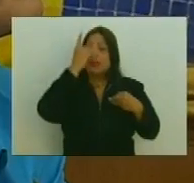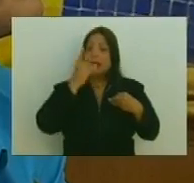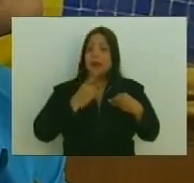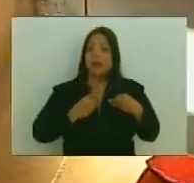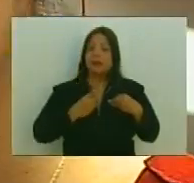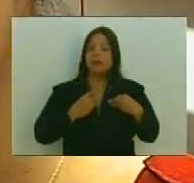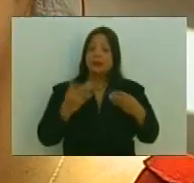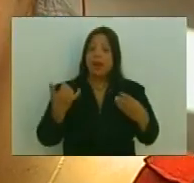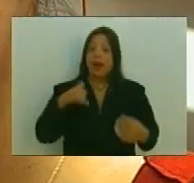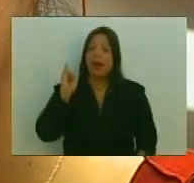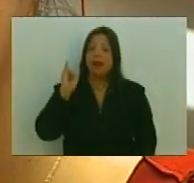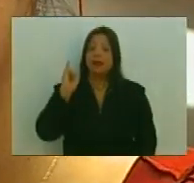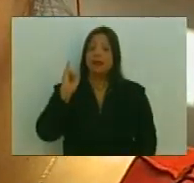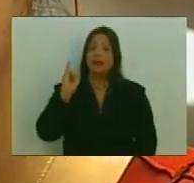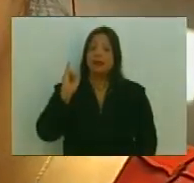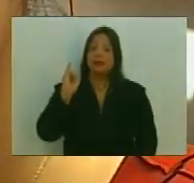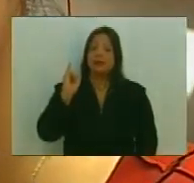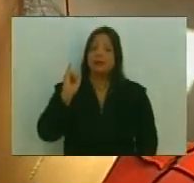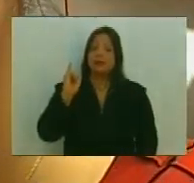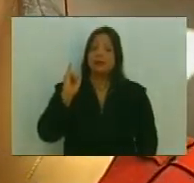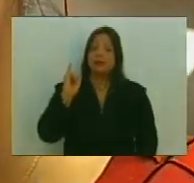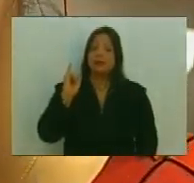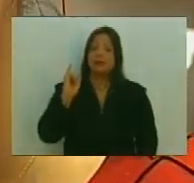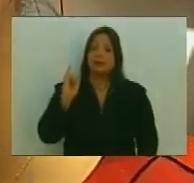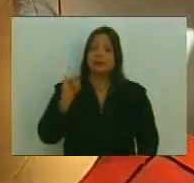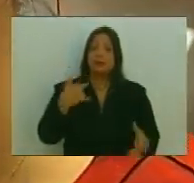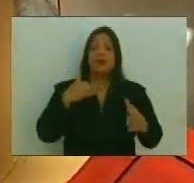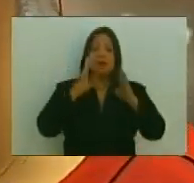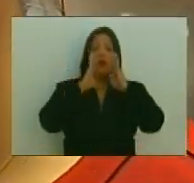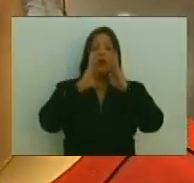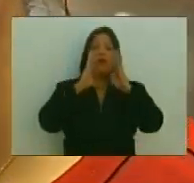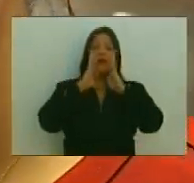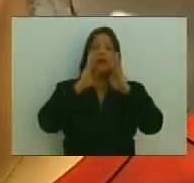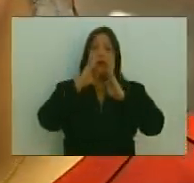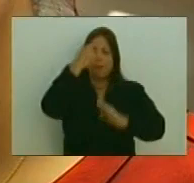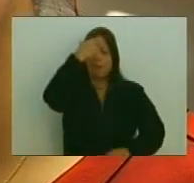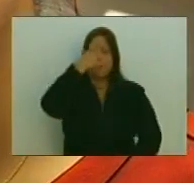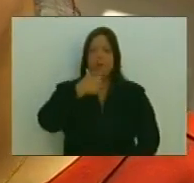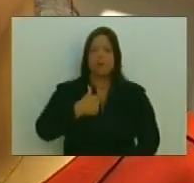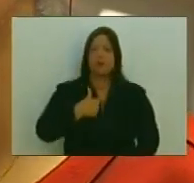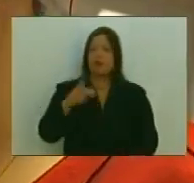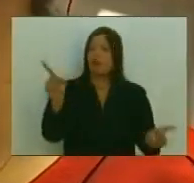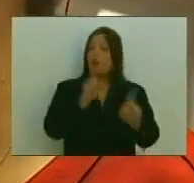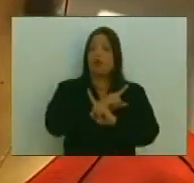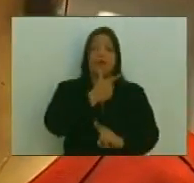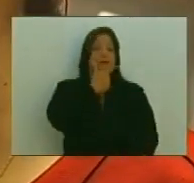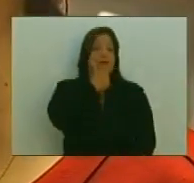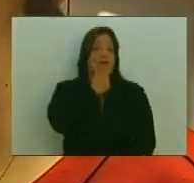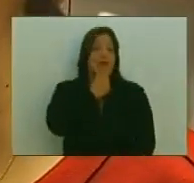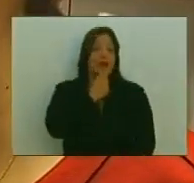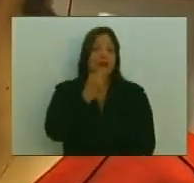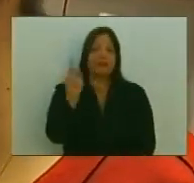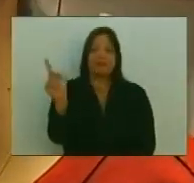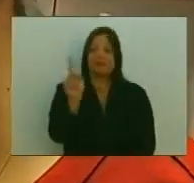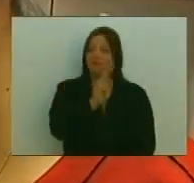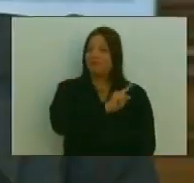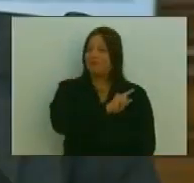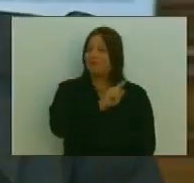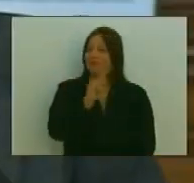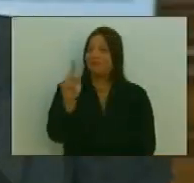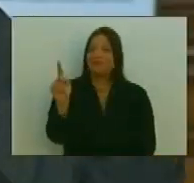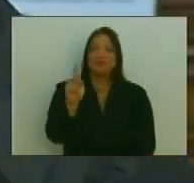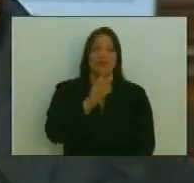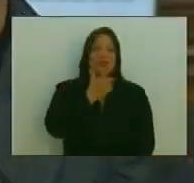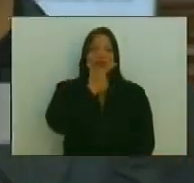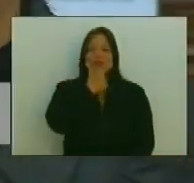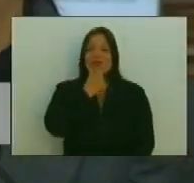tienen una discapacidad. Les confieso, en lo personal, no es fácil. En realidad, no es fácil